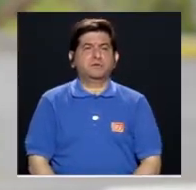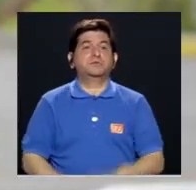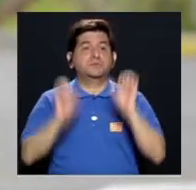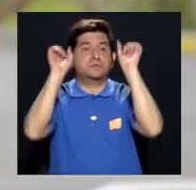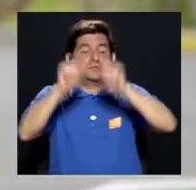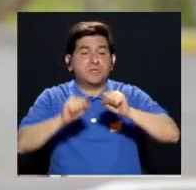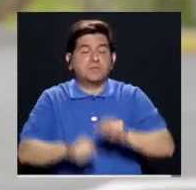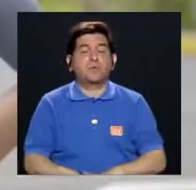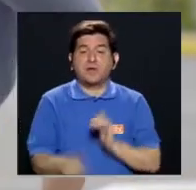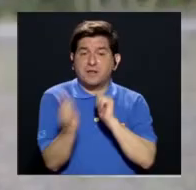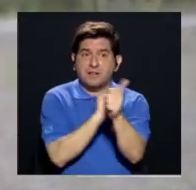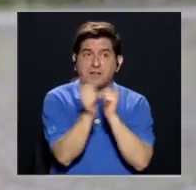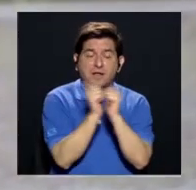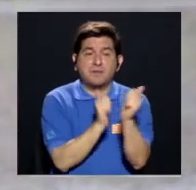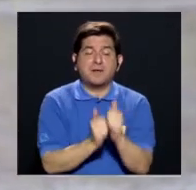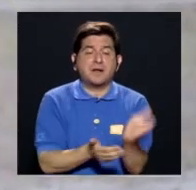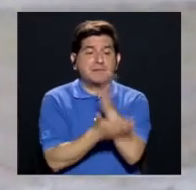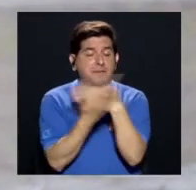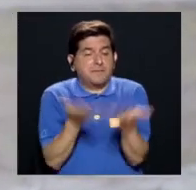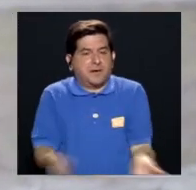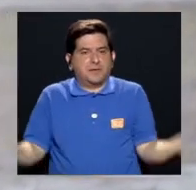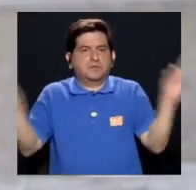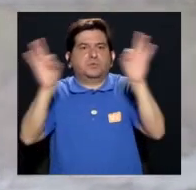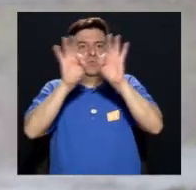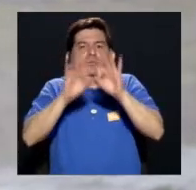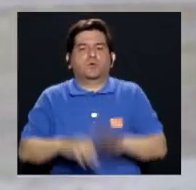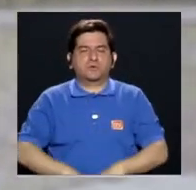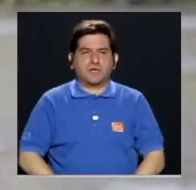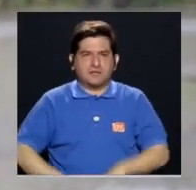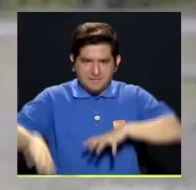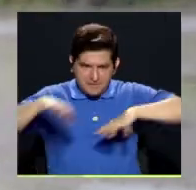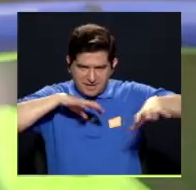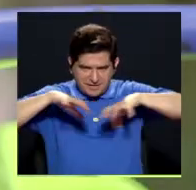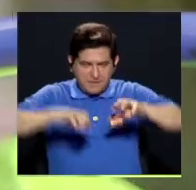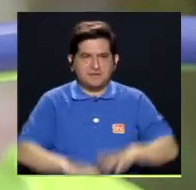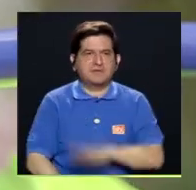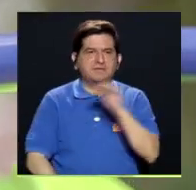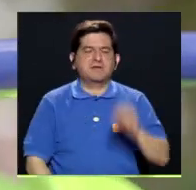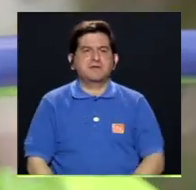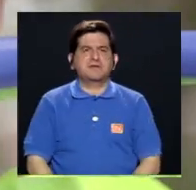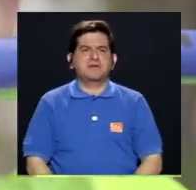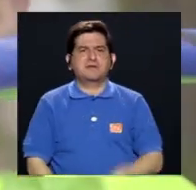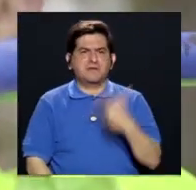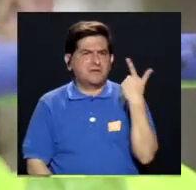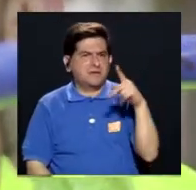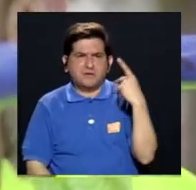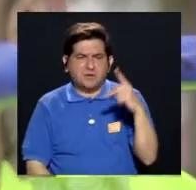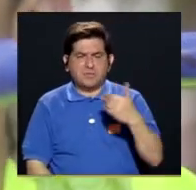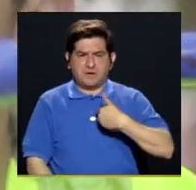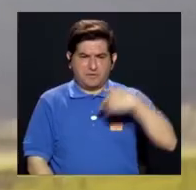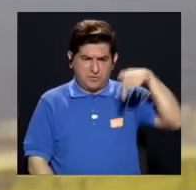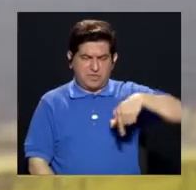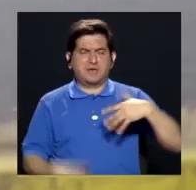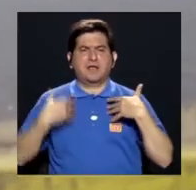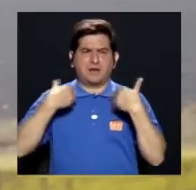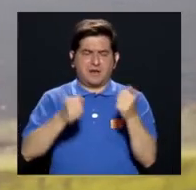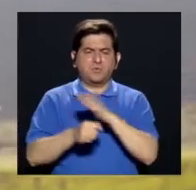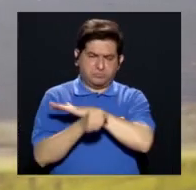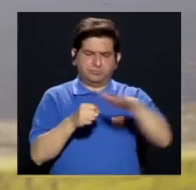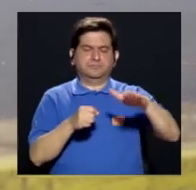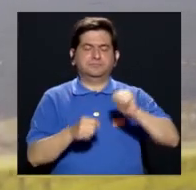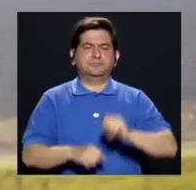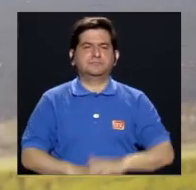se logra que el deporte sea parte sustancial del accionar y de un factor de riesgo menos que podamos tener en la salud